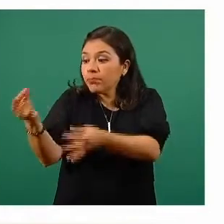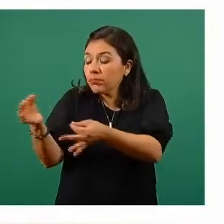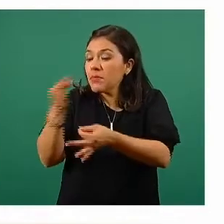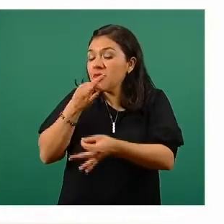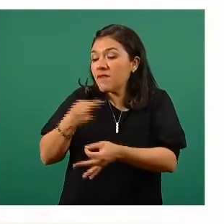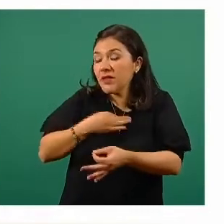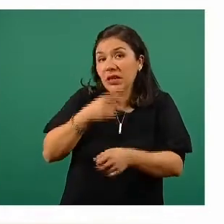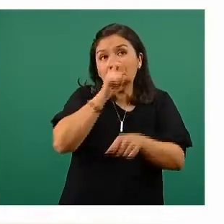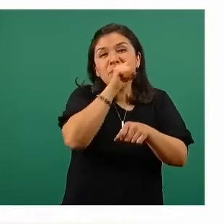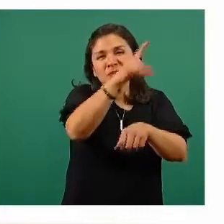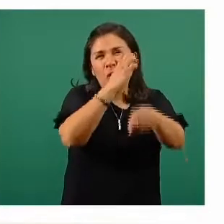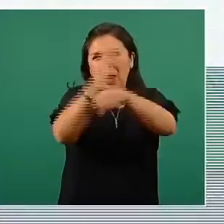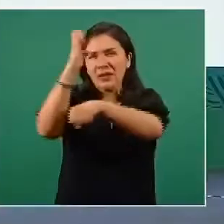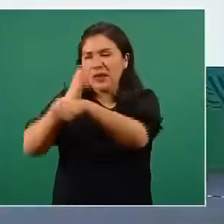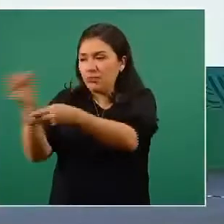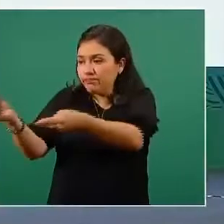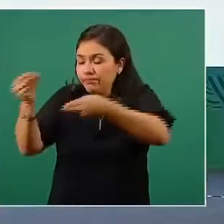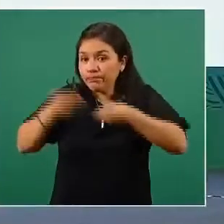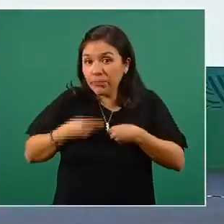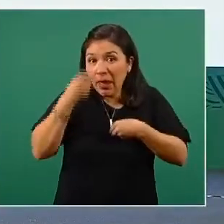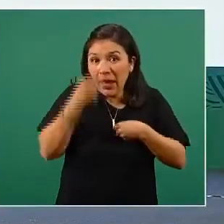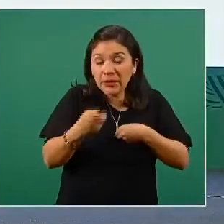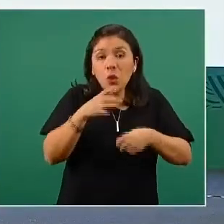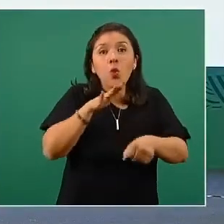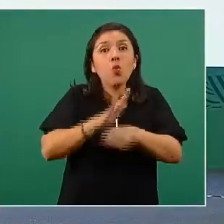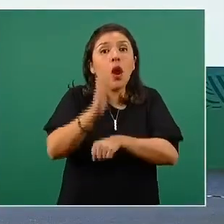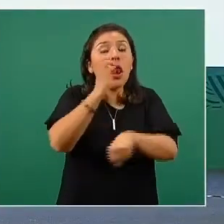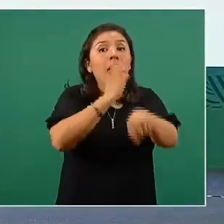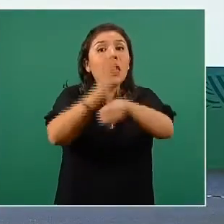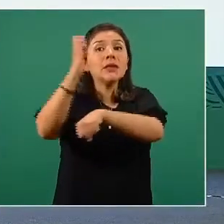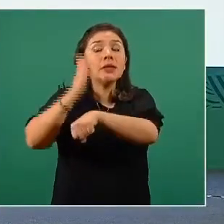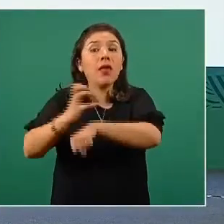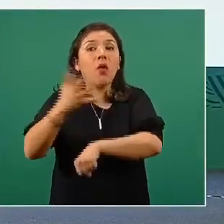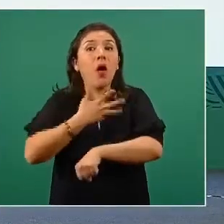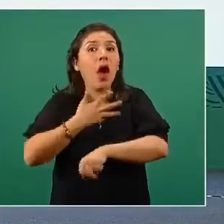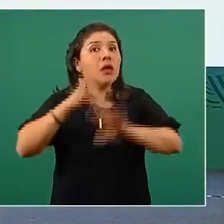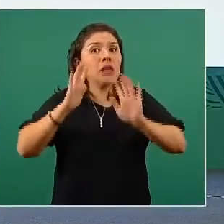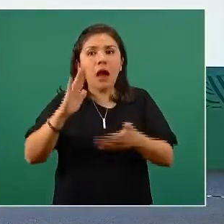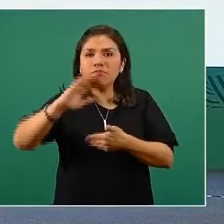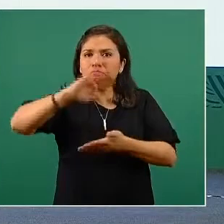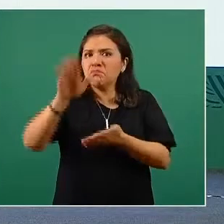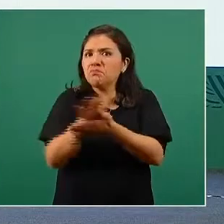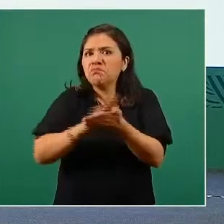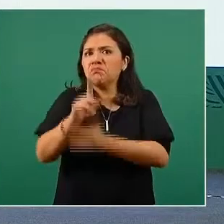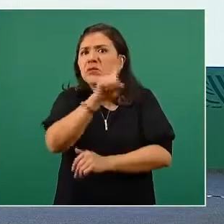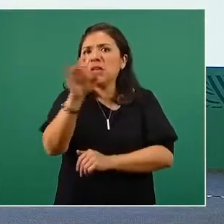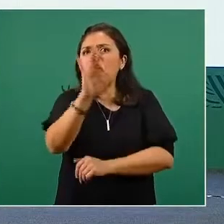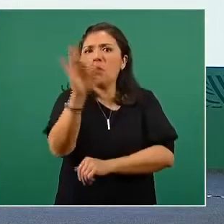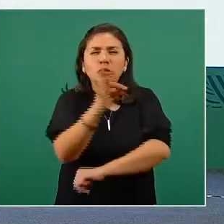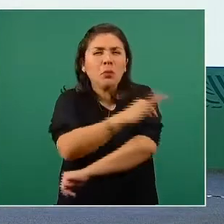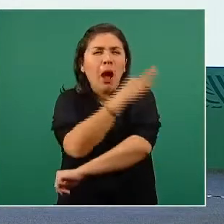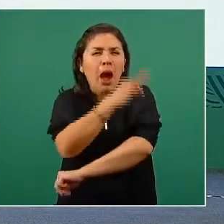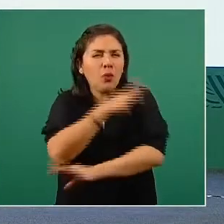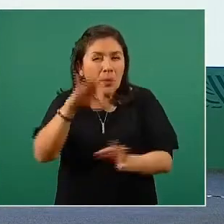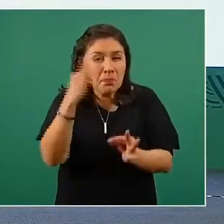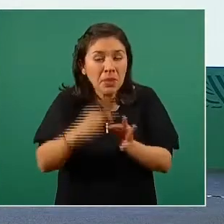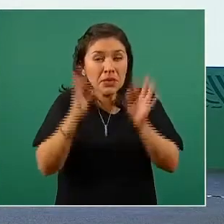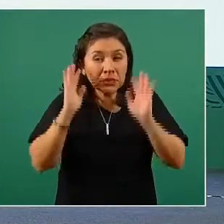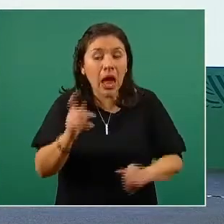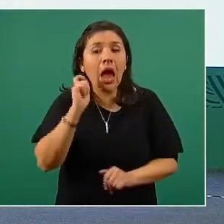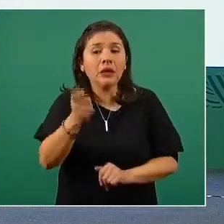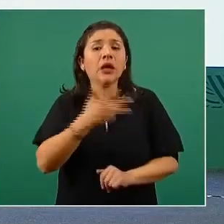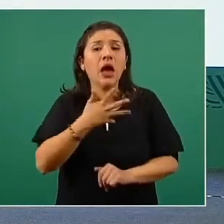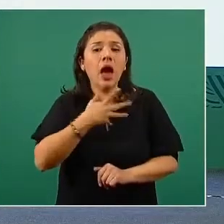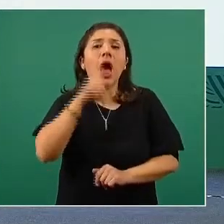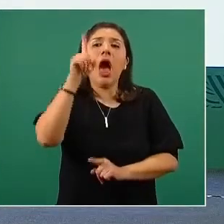propias entidades federativas, las entidades que prácticamente, o más bien ya cubrieron el 100% de las dosis, están